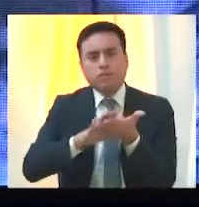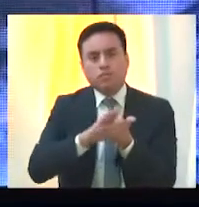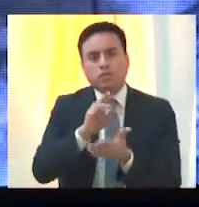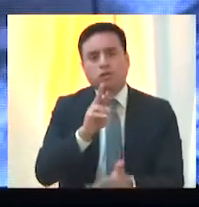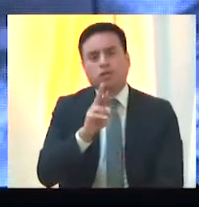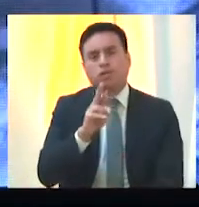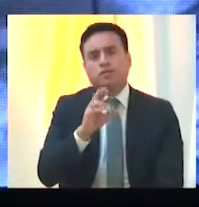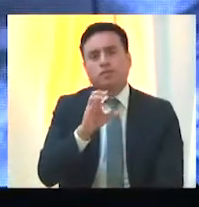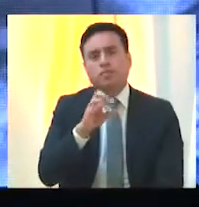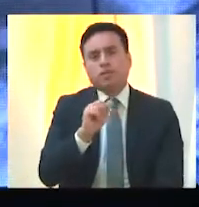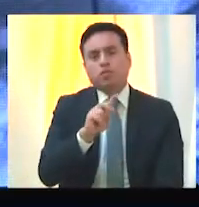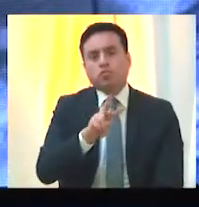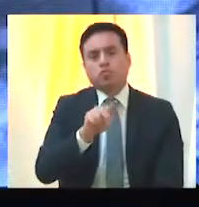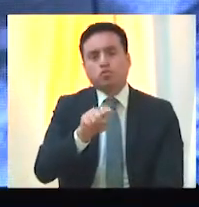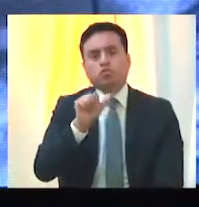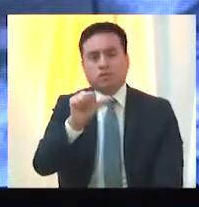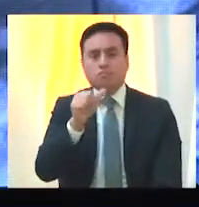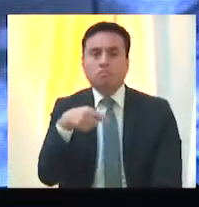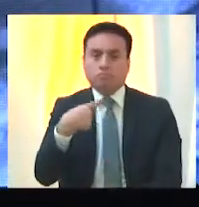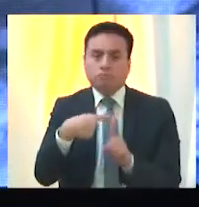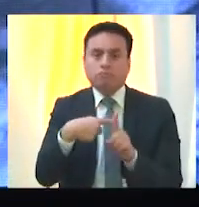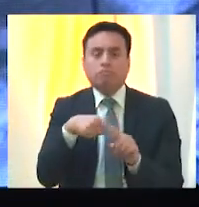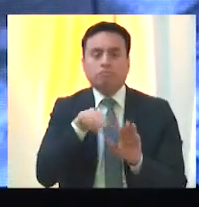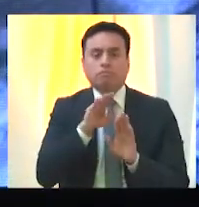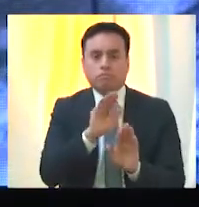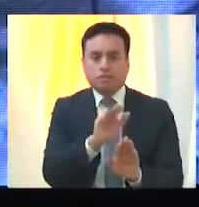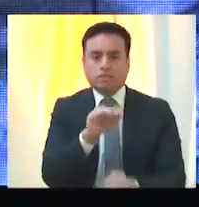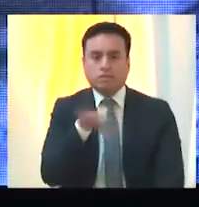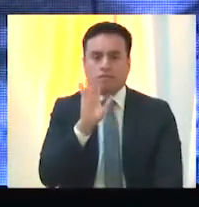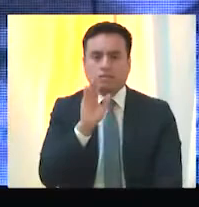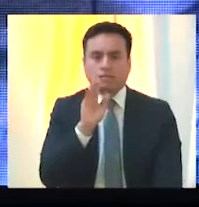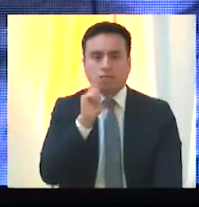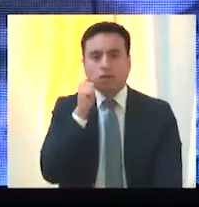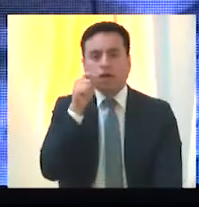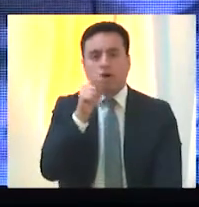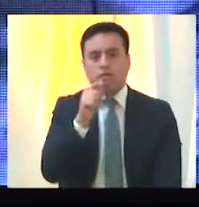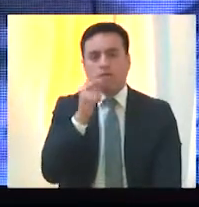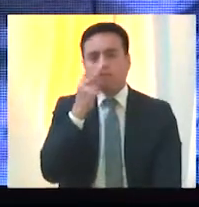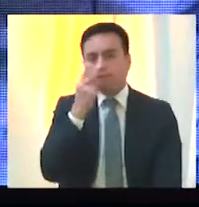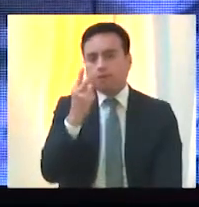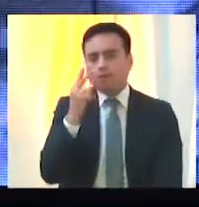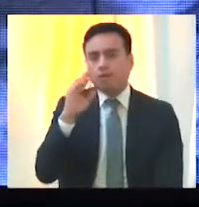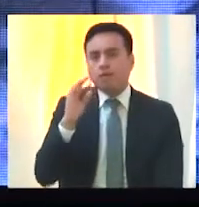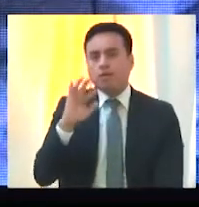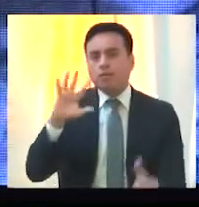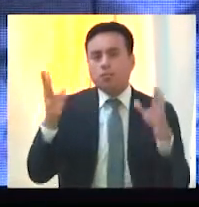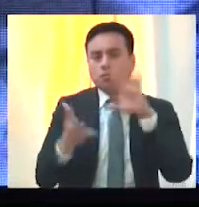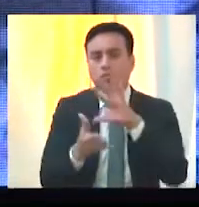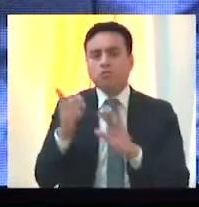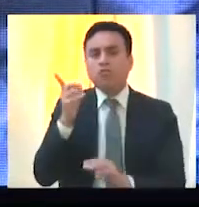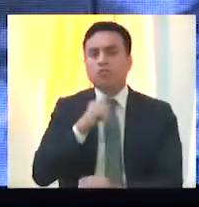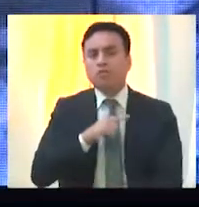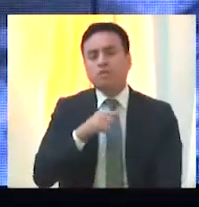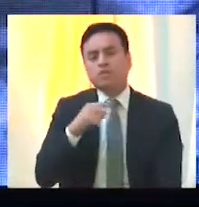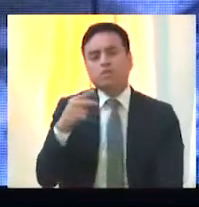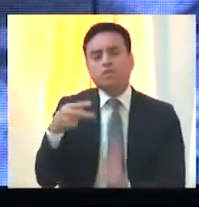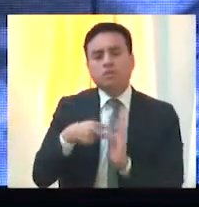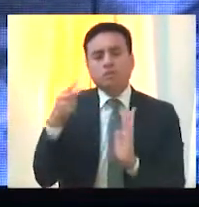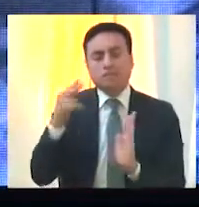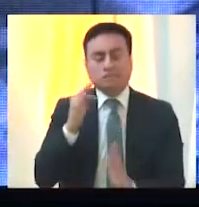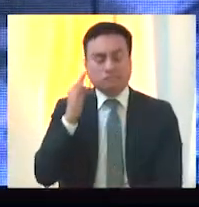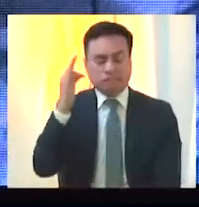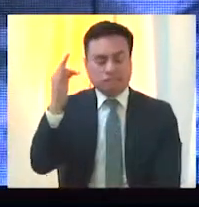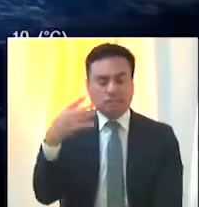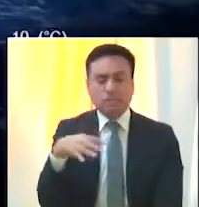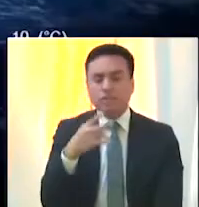RCP 2.6, que es bastante más favorable. Así que así se ve el mundo hacia fines de siglo, con este escenario muy